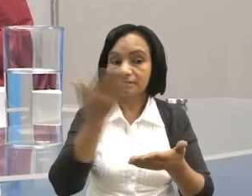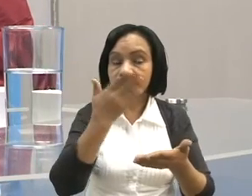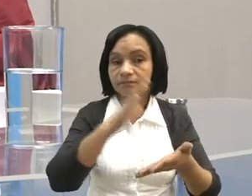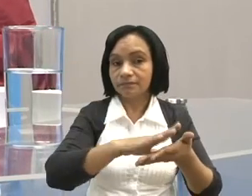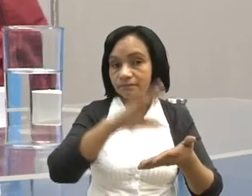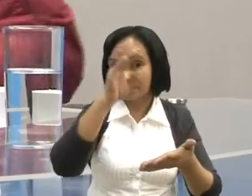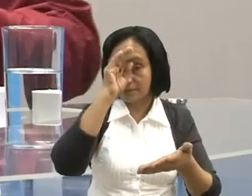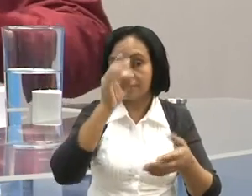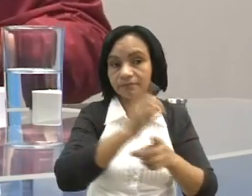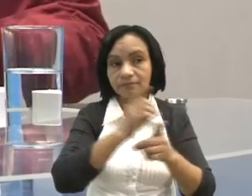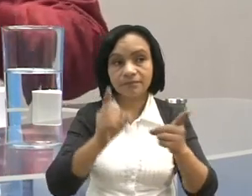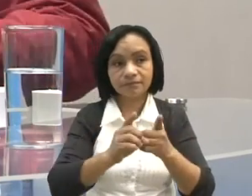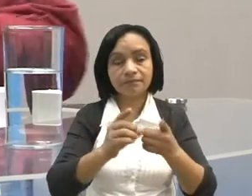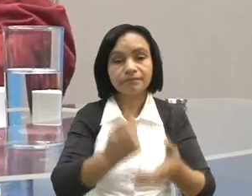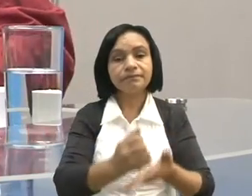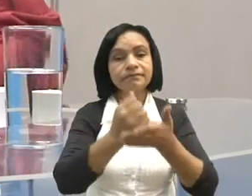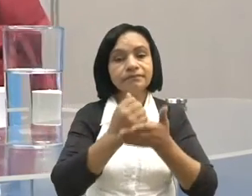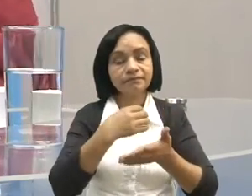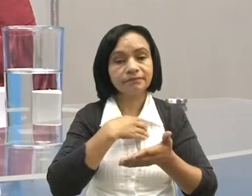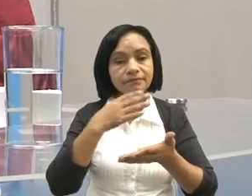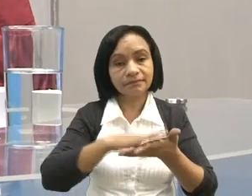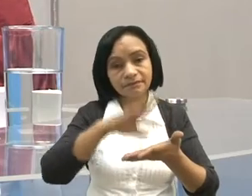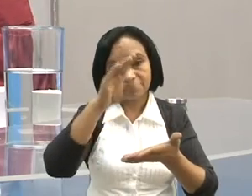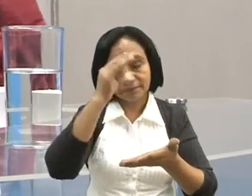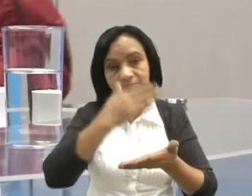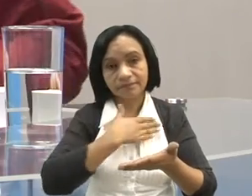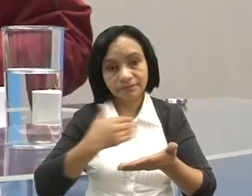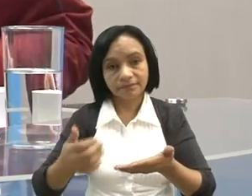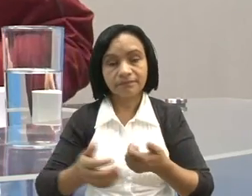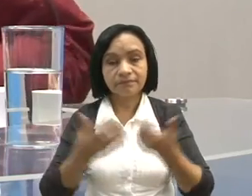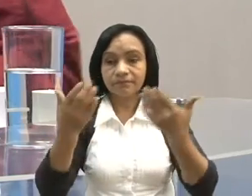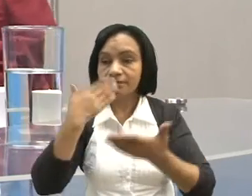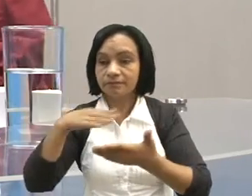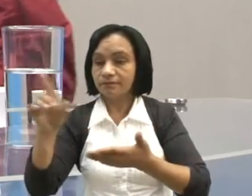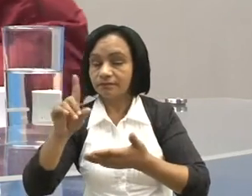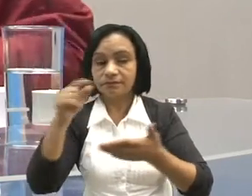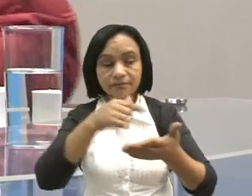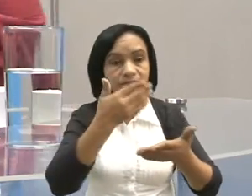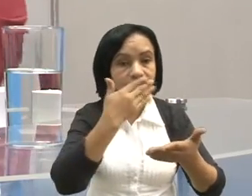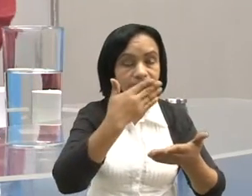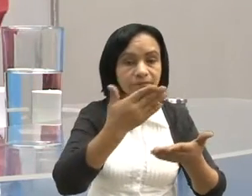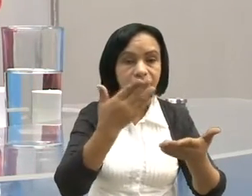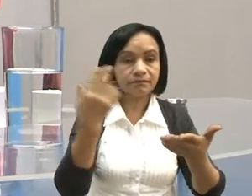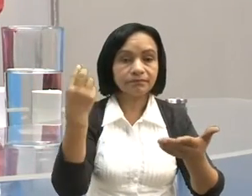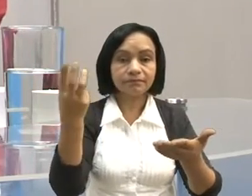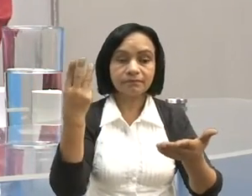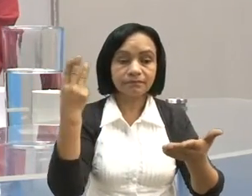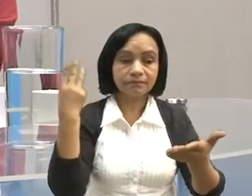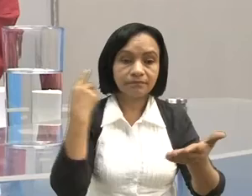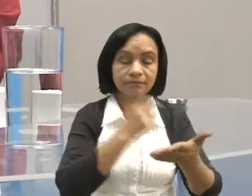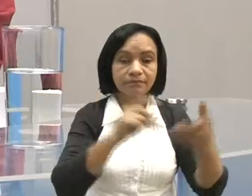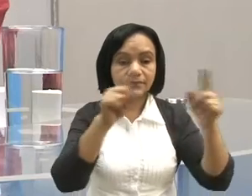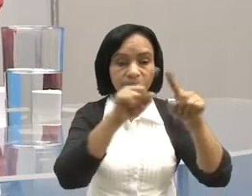¿verdad?, como debe ser, de beneficiarse del conocimiento? Entonces son responsabilidades que tenemos. Entonces el maestro ahora tiene aulas